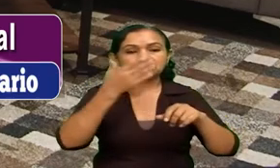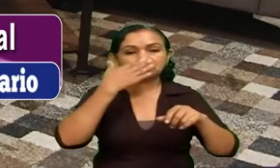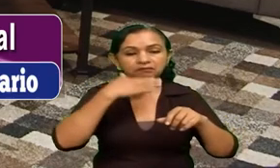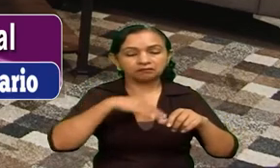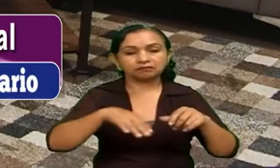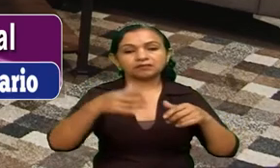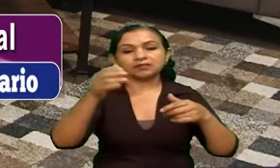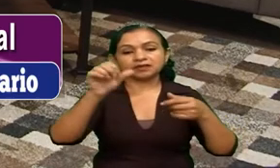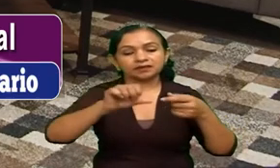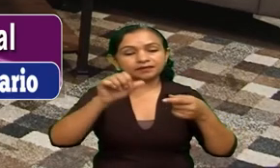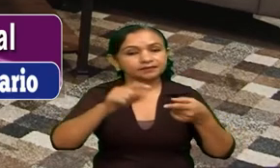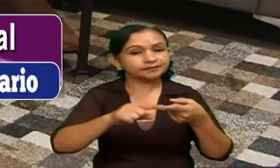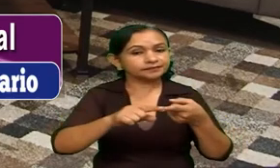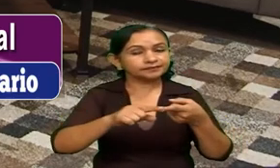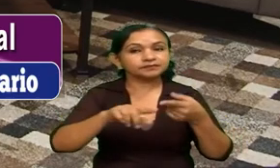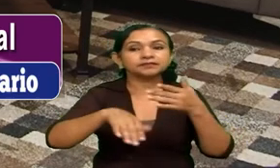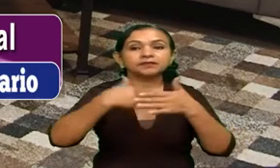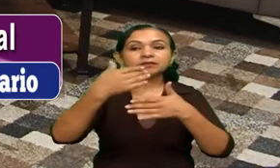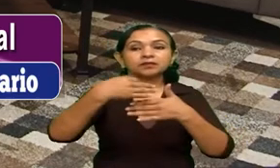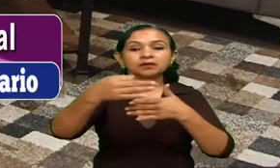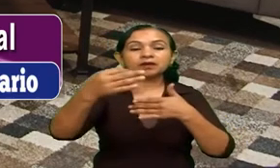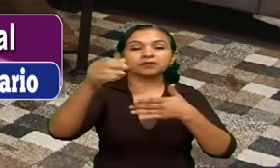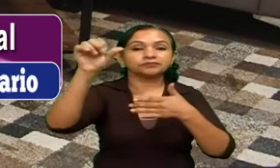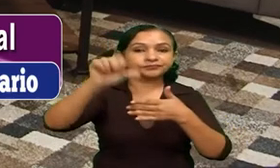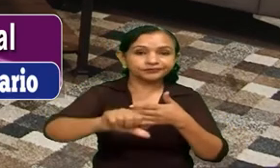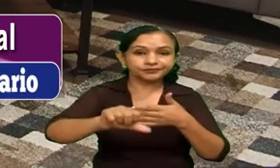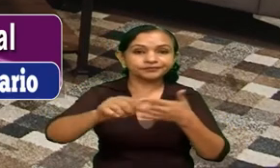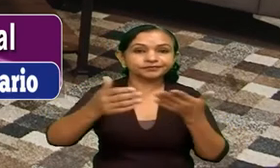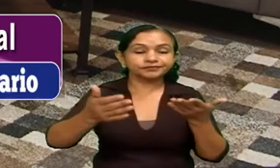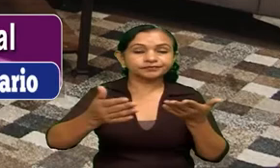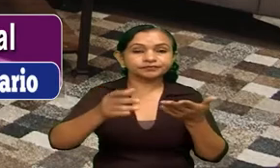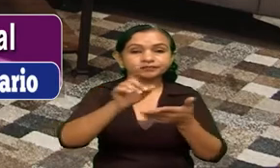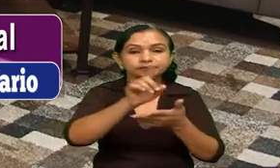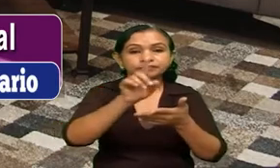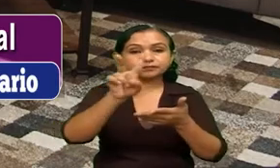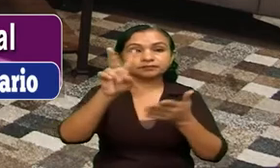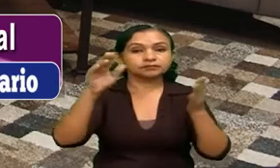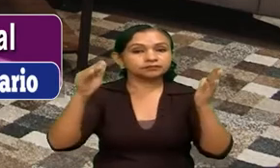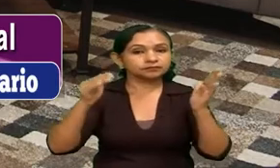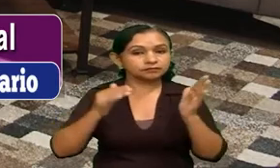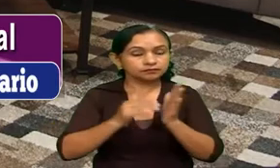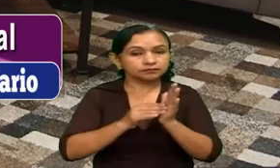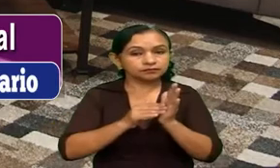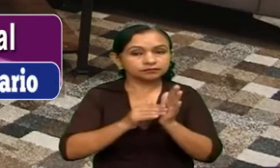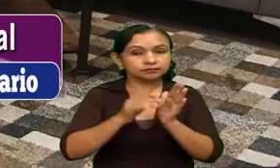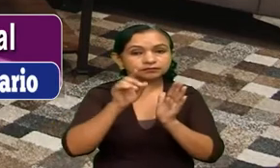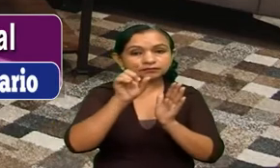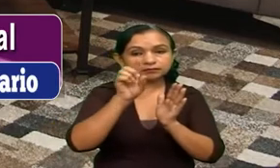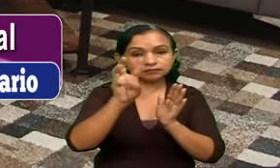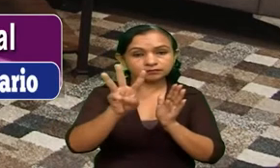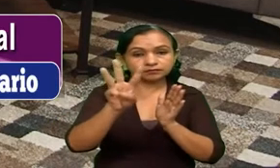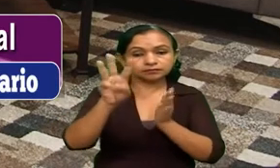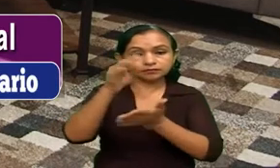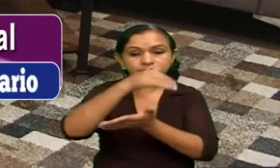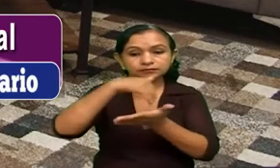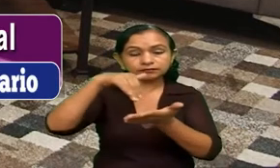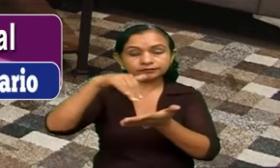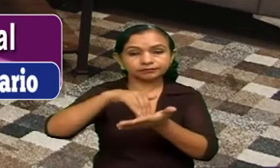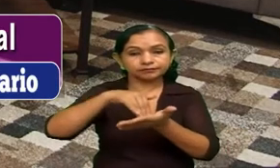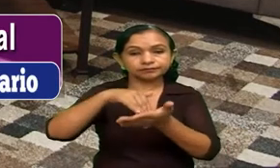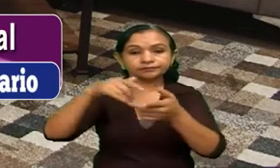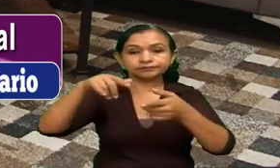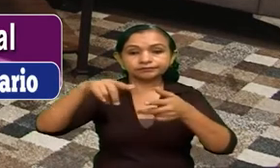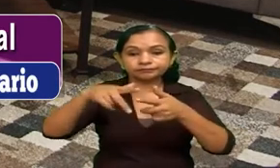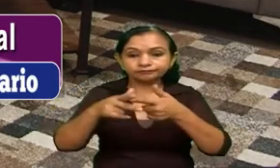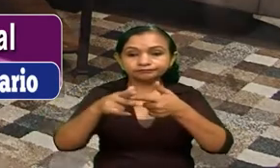cuando, mire, claro. ya no van a funcionar. Entonces, en esos 12.000 paneles vamos a poner 3 centros de reparación